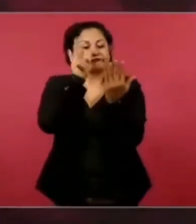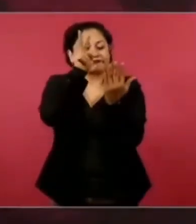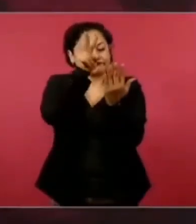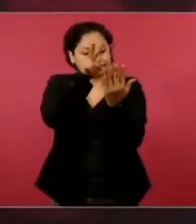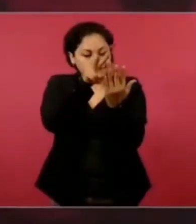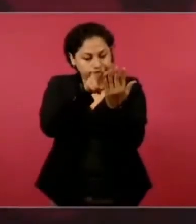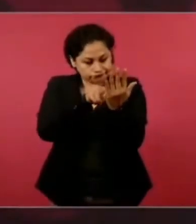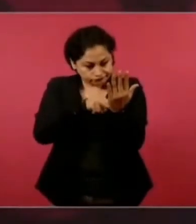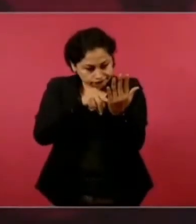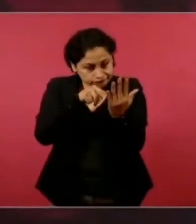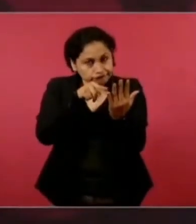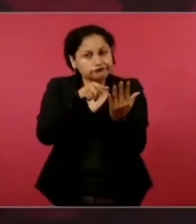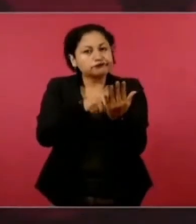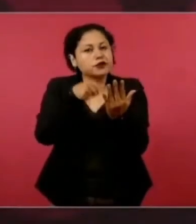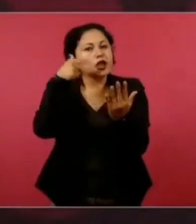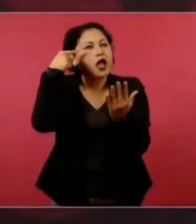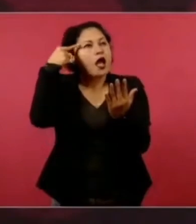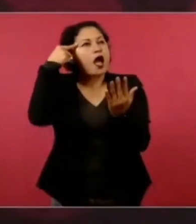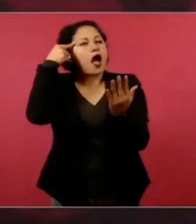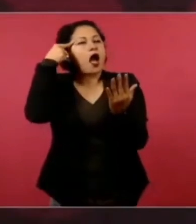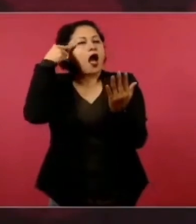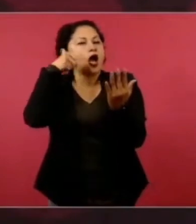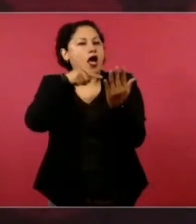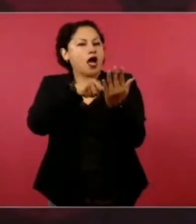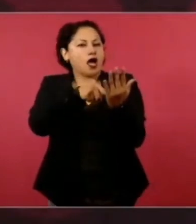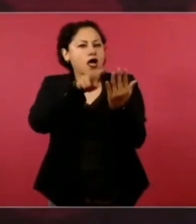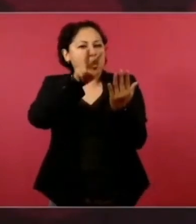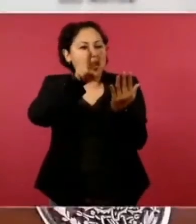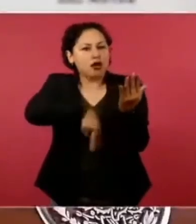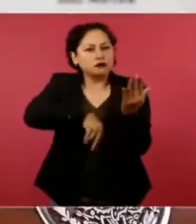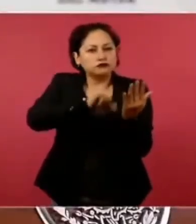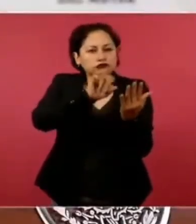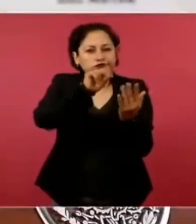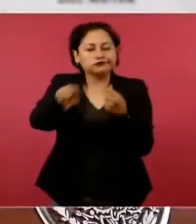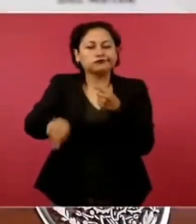para escuchar la radio, para ver la televisión.